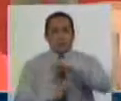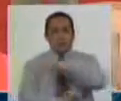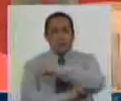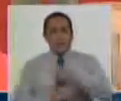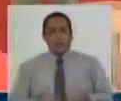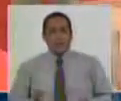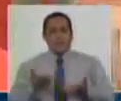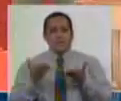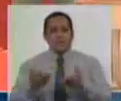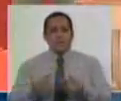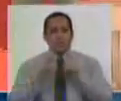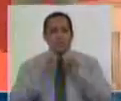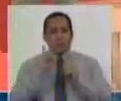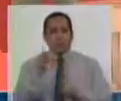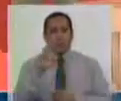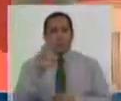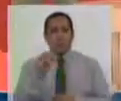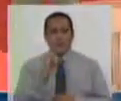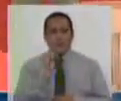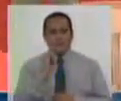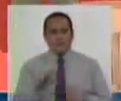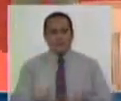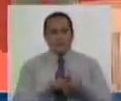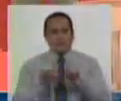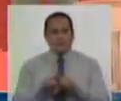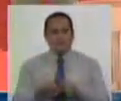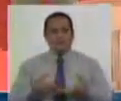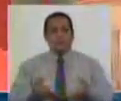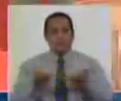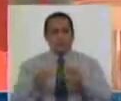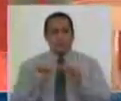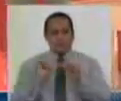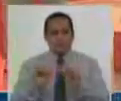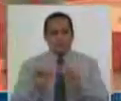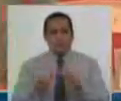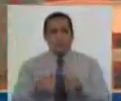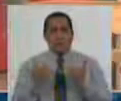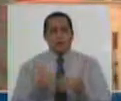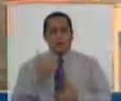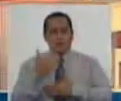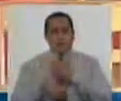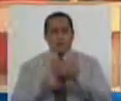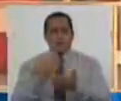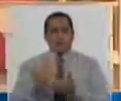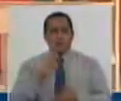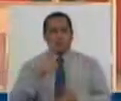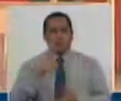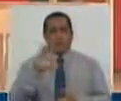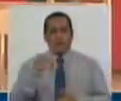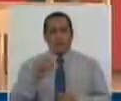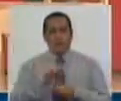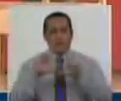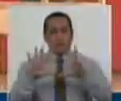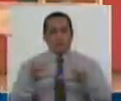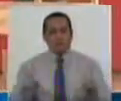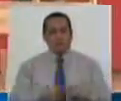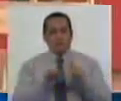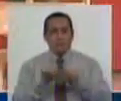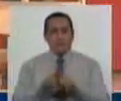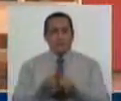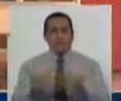les ponemos un guaro. Así también vamos a seguir expandiendo beca 18 y así